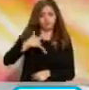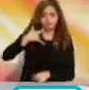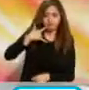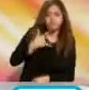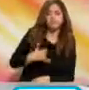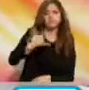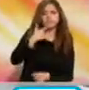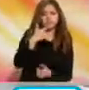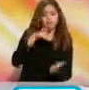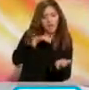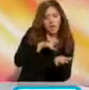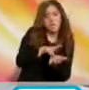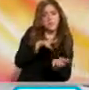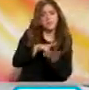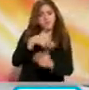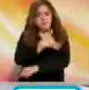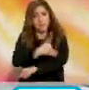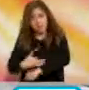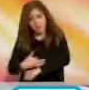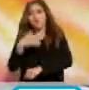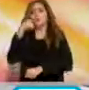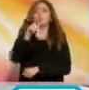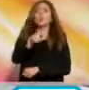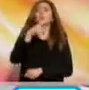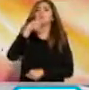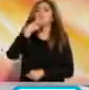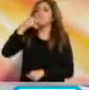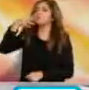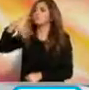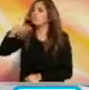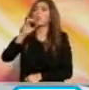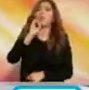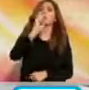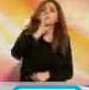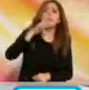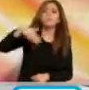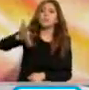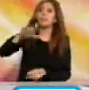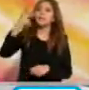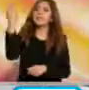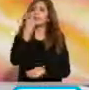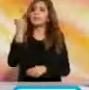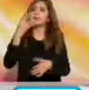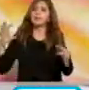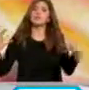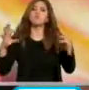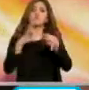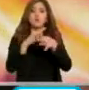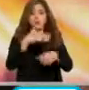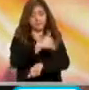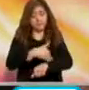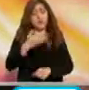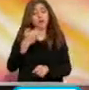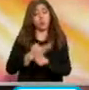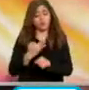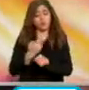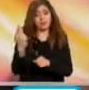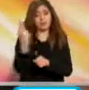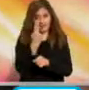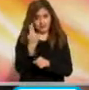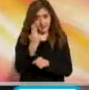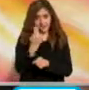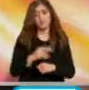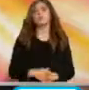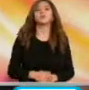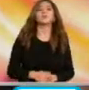¿sí? buscar esta unión, Esa ¿no? Y unión, este exactamente, conjunto, ¿no? y que hace mucha falta hoy, Sí, esa claro, unión familiar. muchísimo. Así Muy es que, bien, Cáncer. mujeres